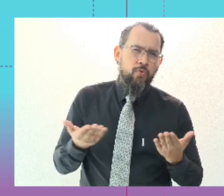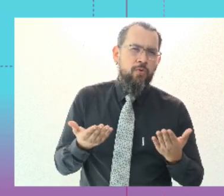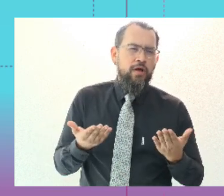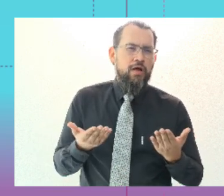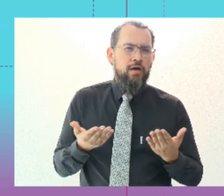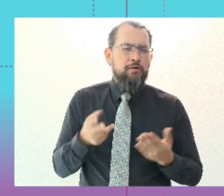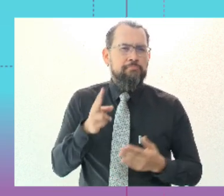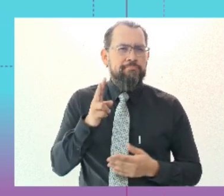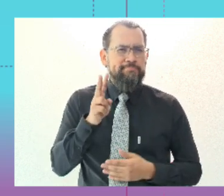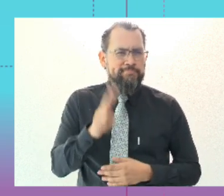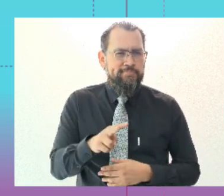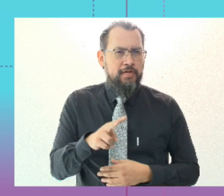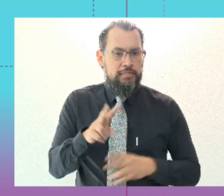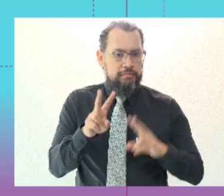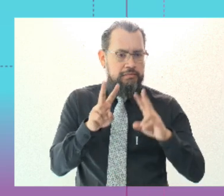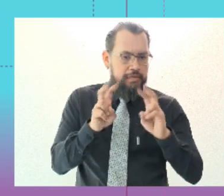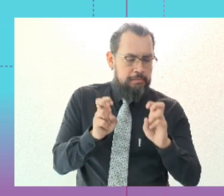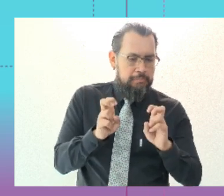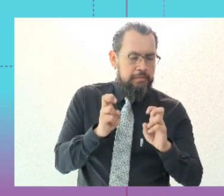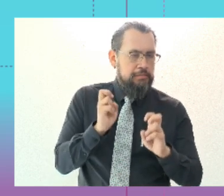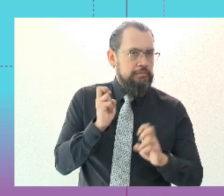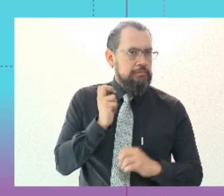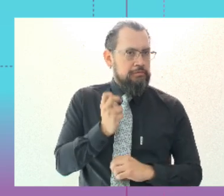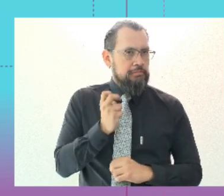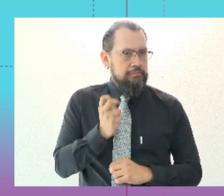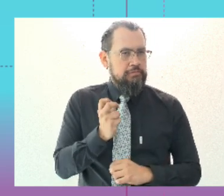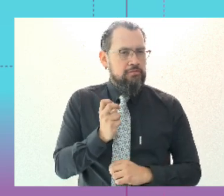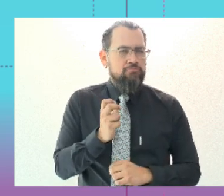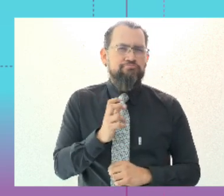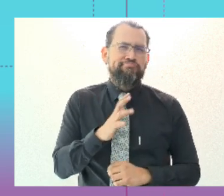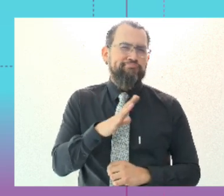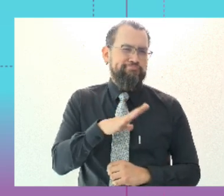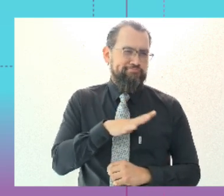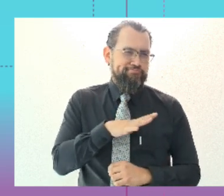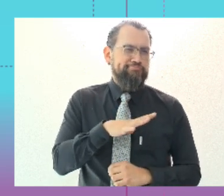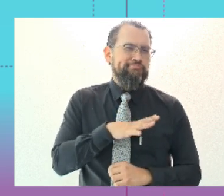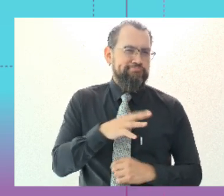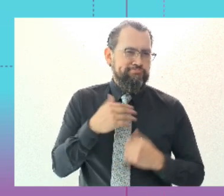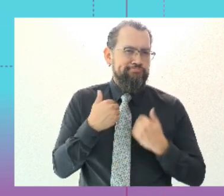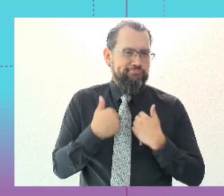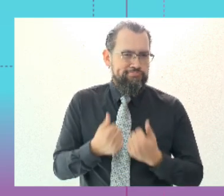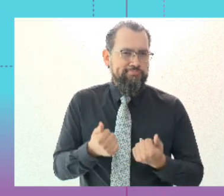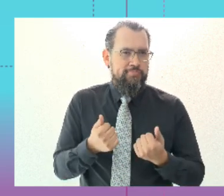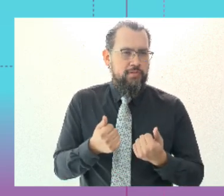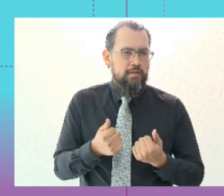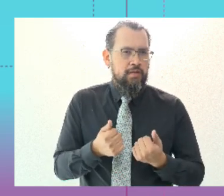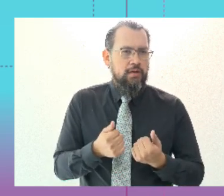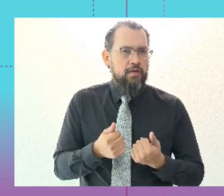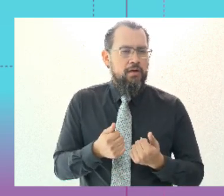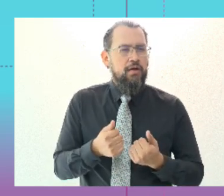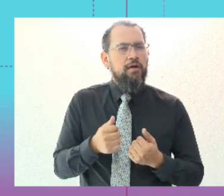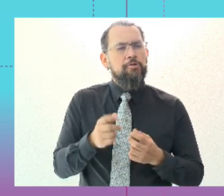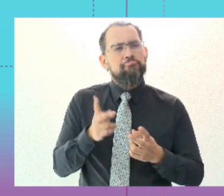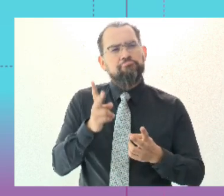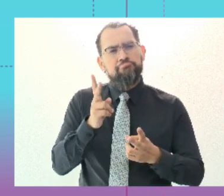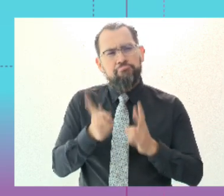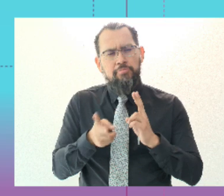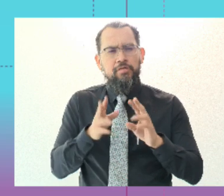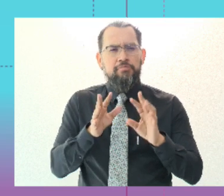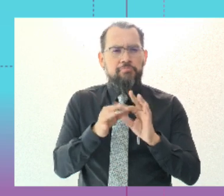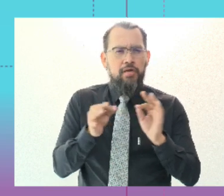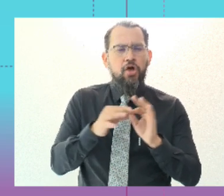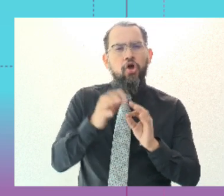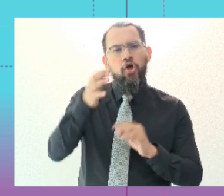motivo de estos temas, pues tiene como factor central el hablar de